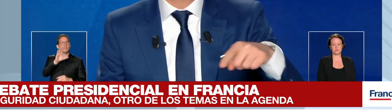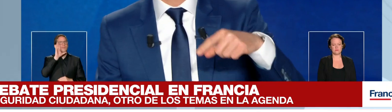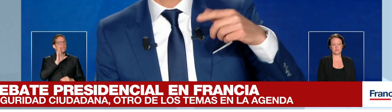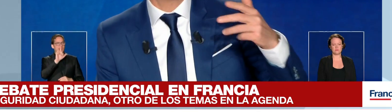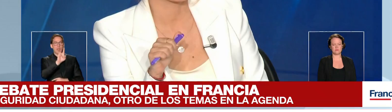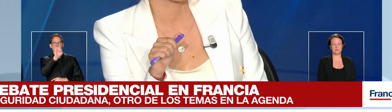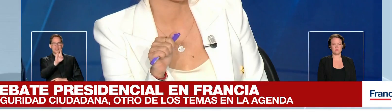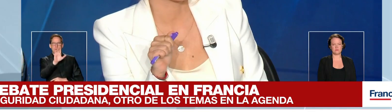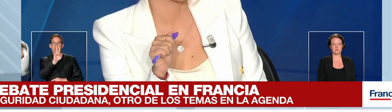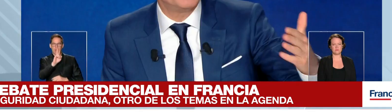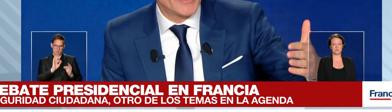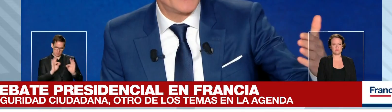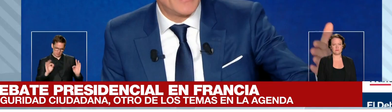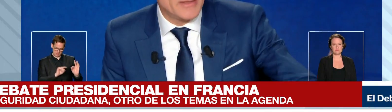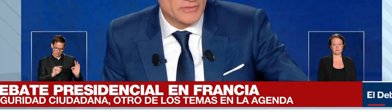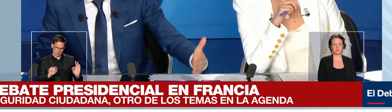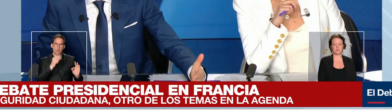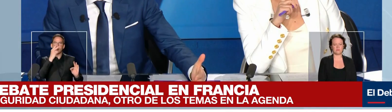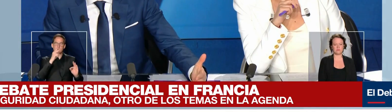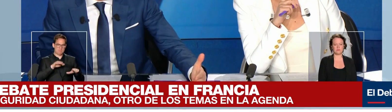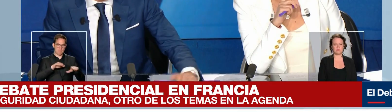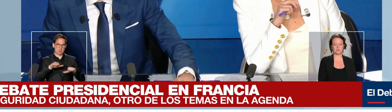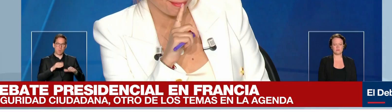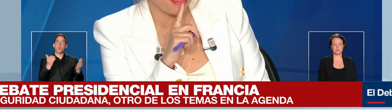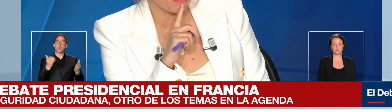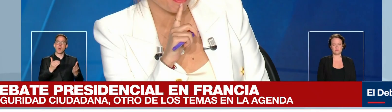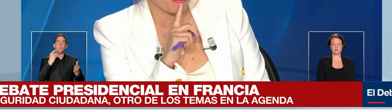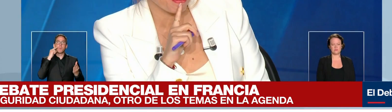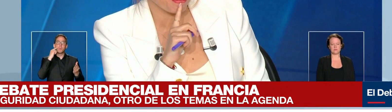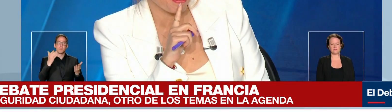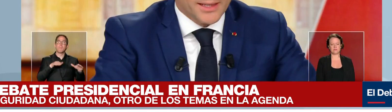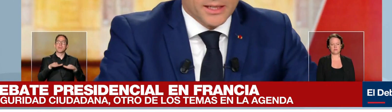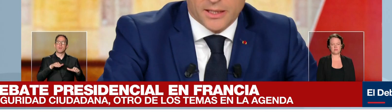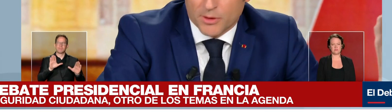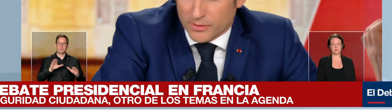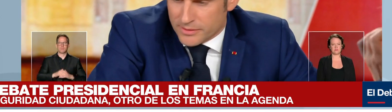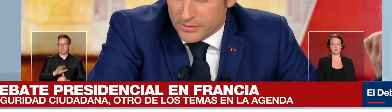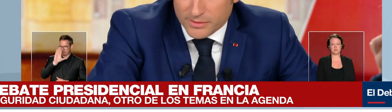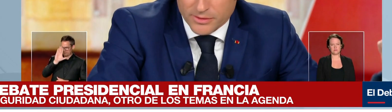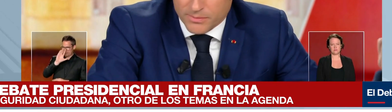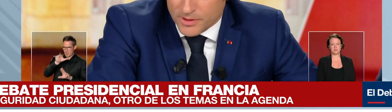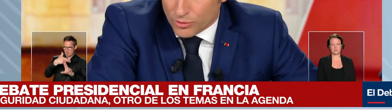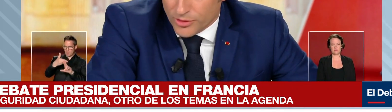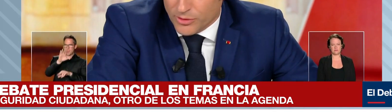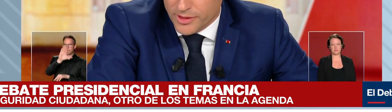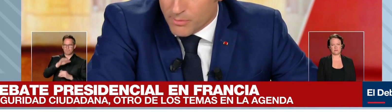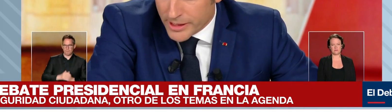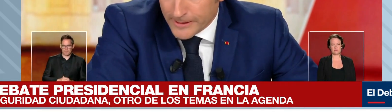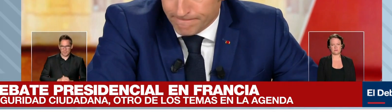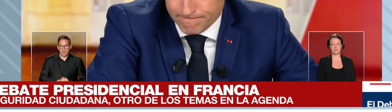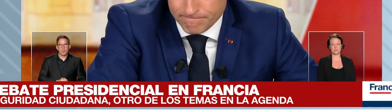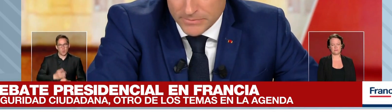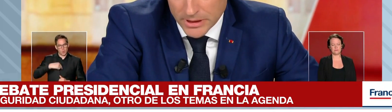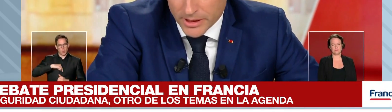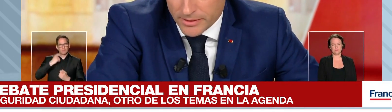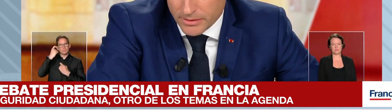construido los medios. No, no, pero ¿qué medios va usted a desplegar para lograr eso? Así allá voy, no se preocupe. Primero que todo, porque nos